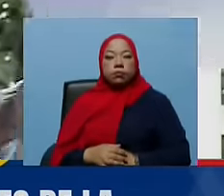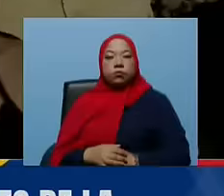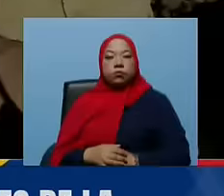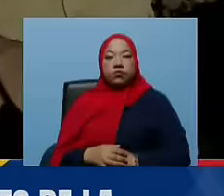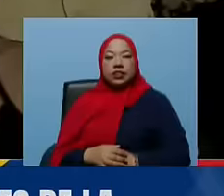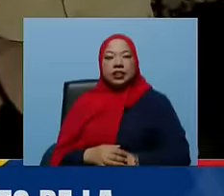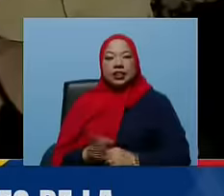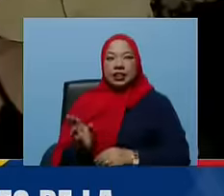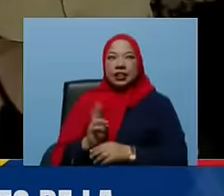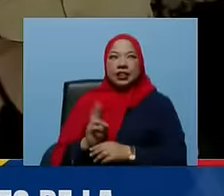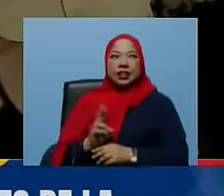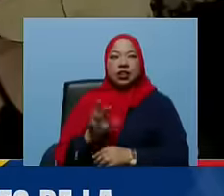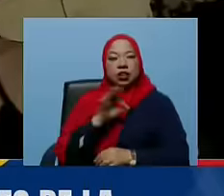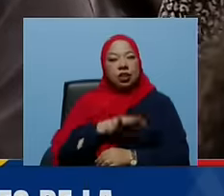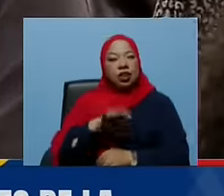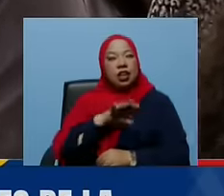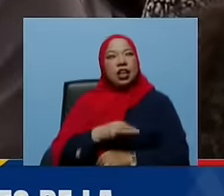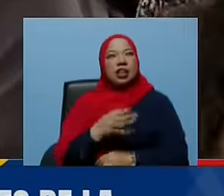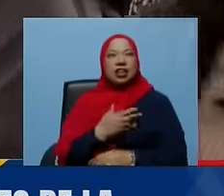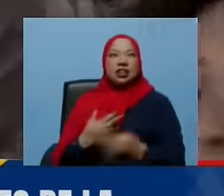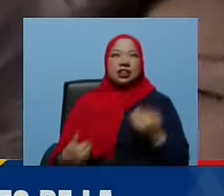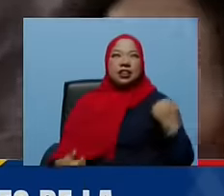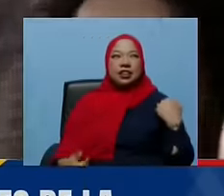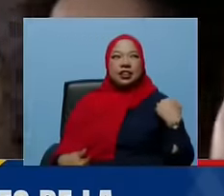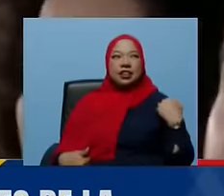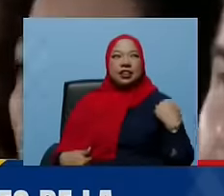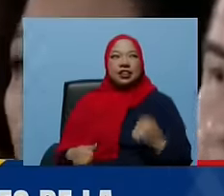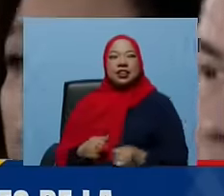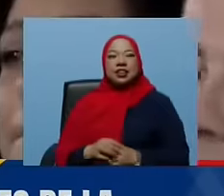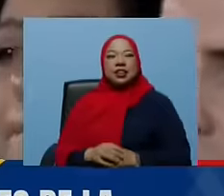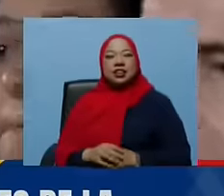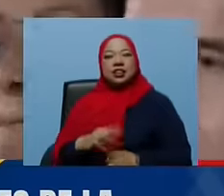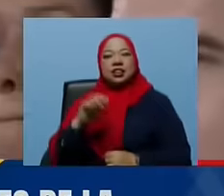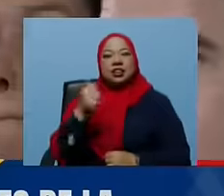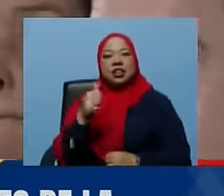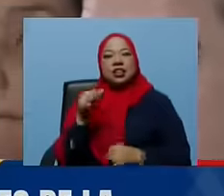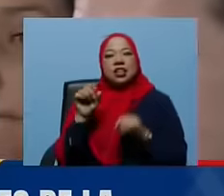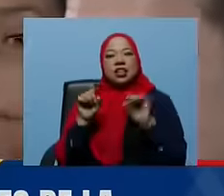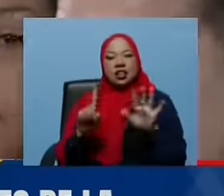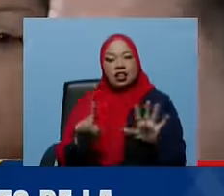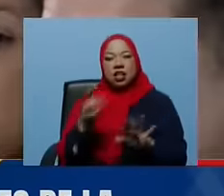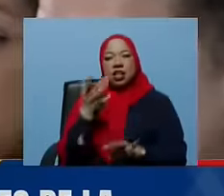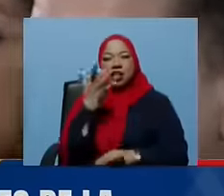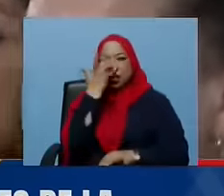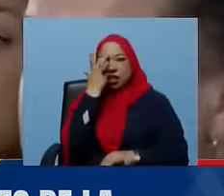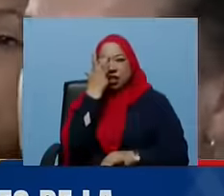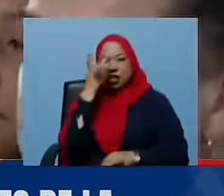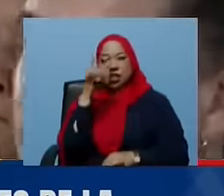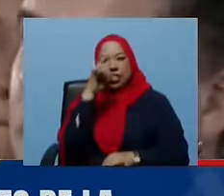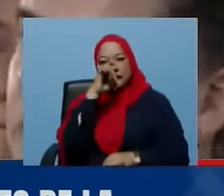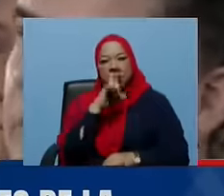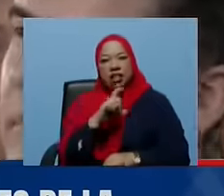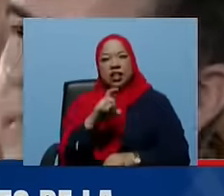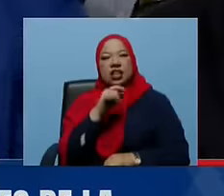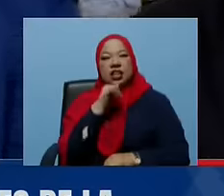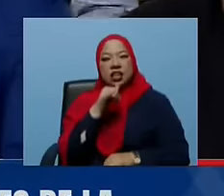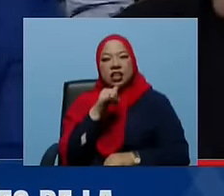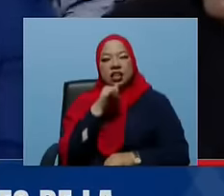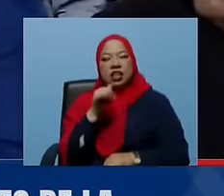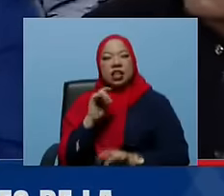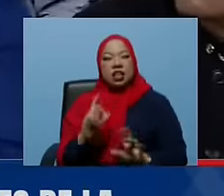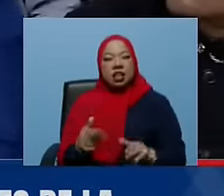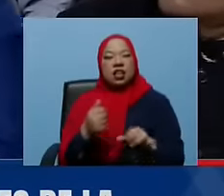Bueno, adelante, Ernesto. Señor presidente. Bueno, el 16 de febrero de este año usted